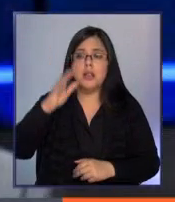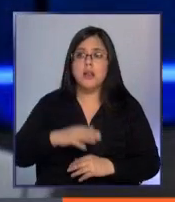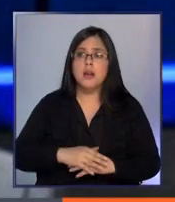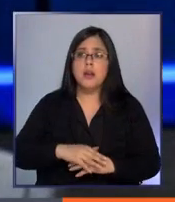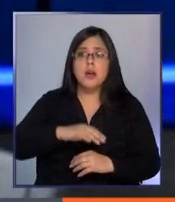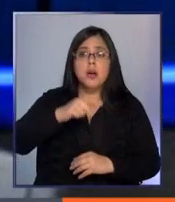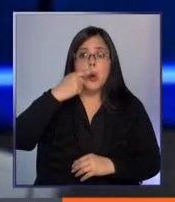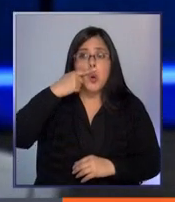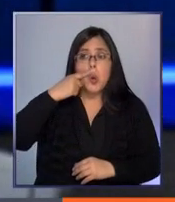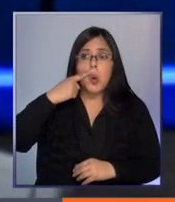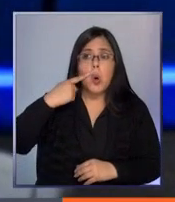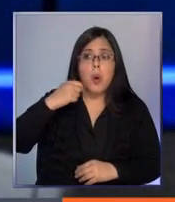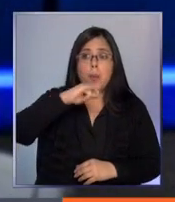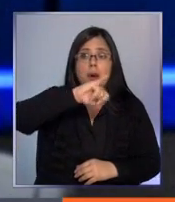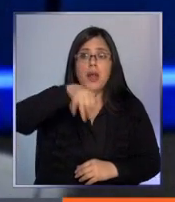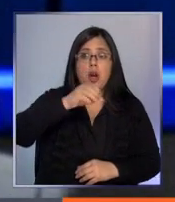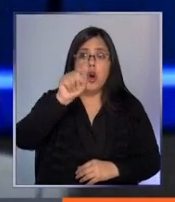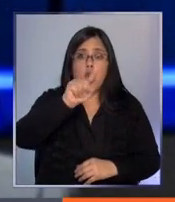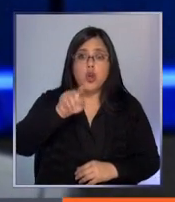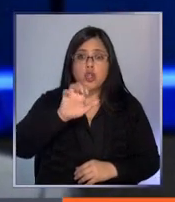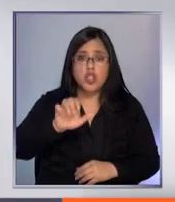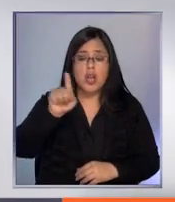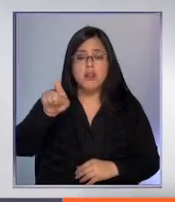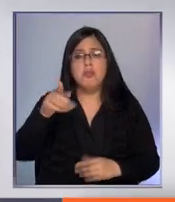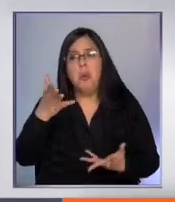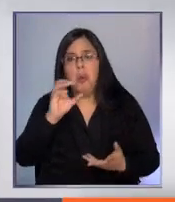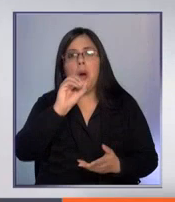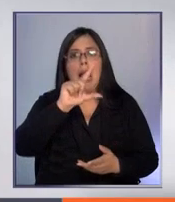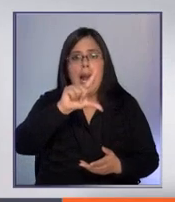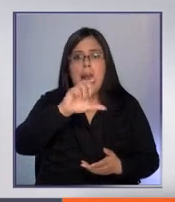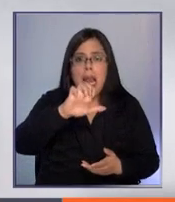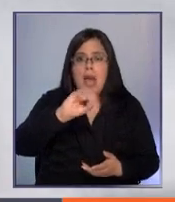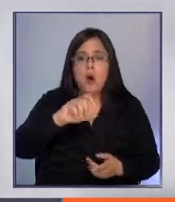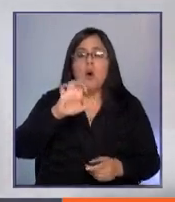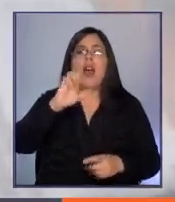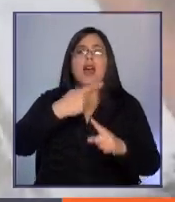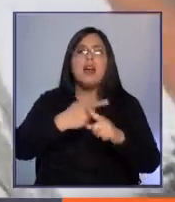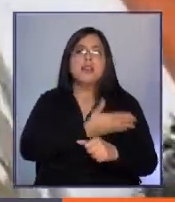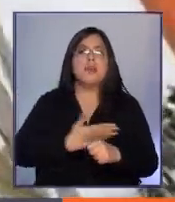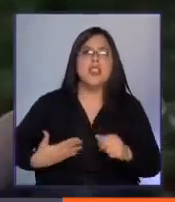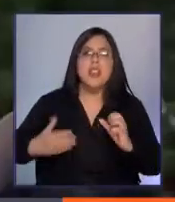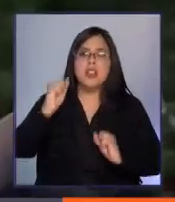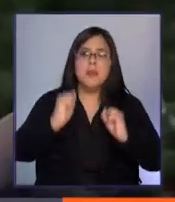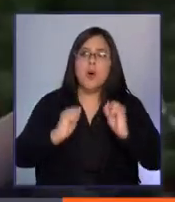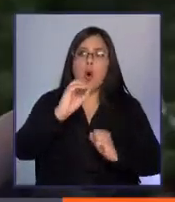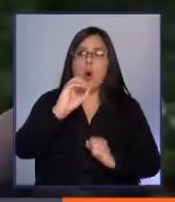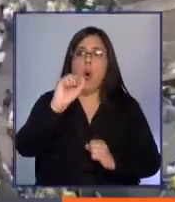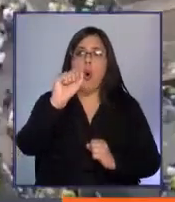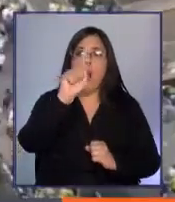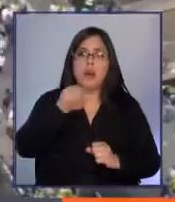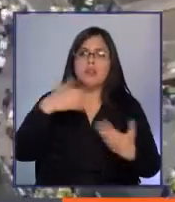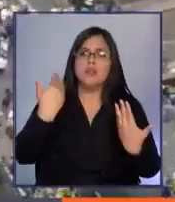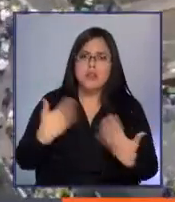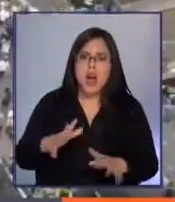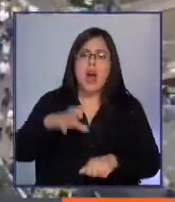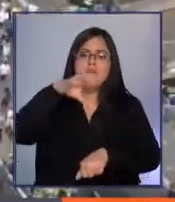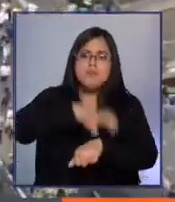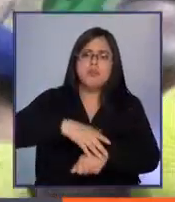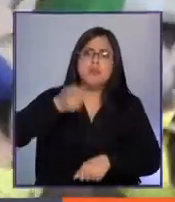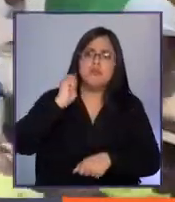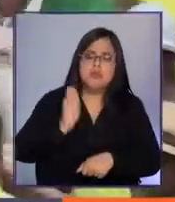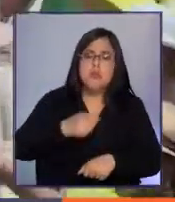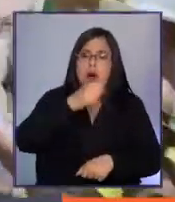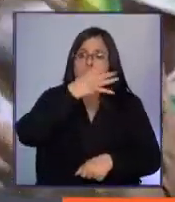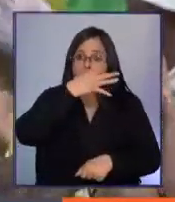Adelmario Piñeiro Filho, más conocido como Leo Piñeiro, es el expresidente de la empresa OAS, condenado por corrupción y lavado de